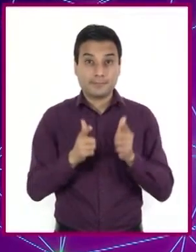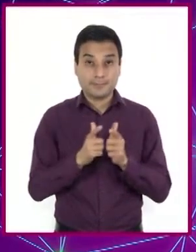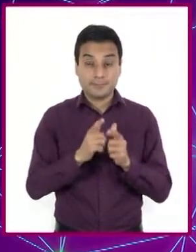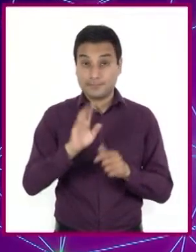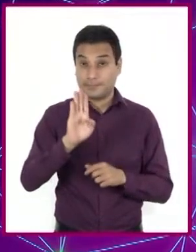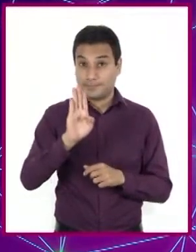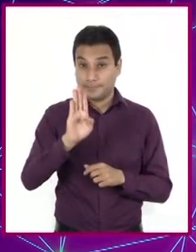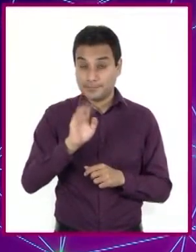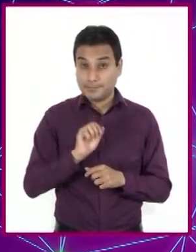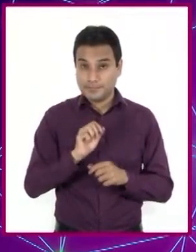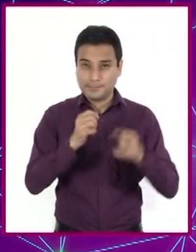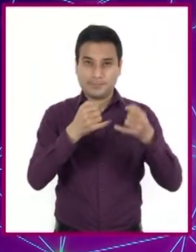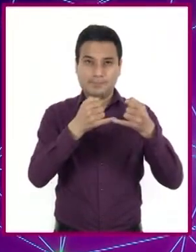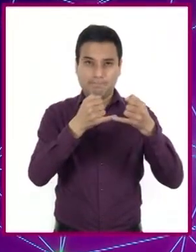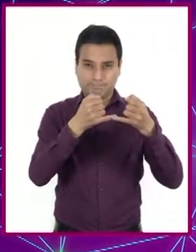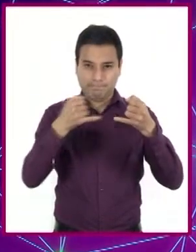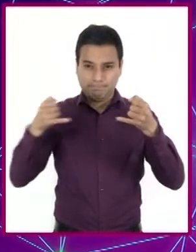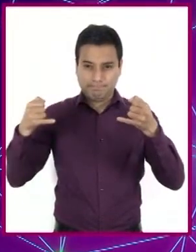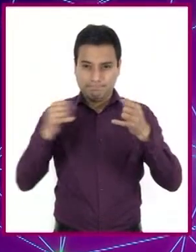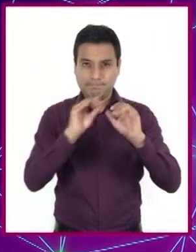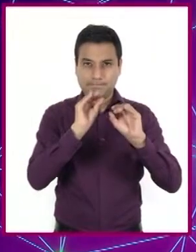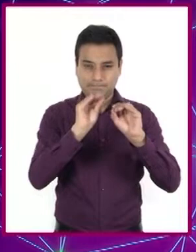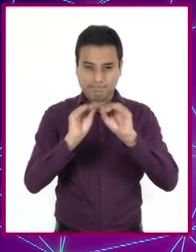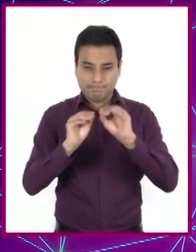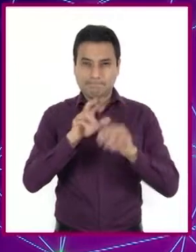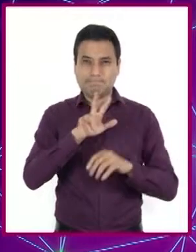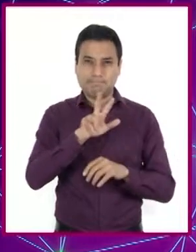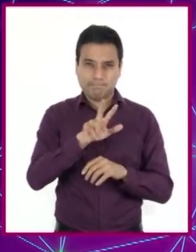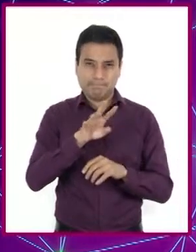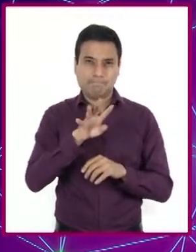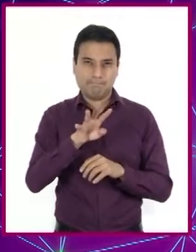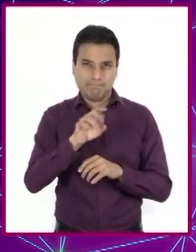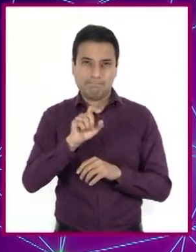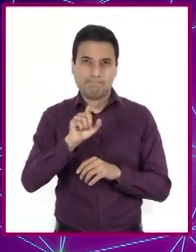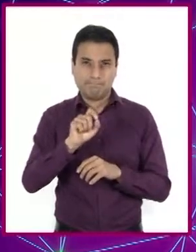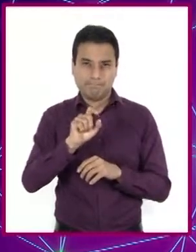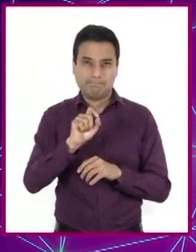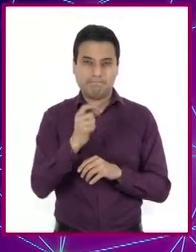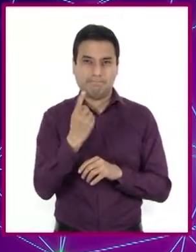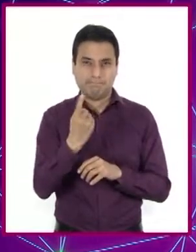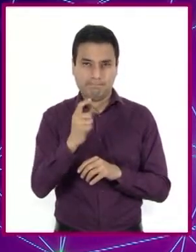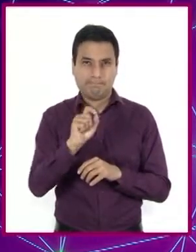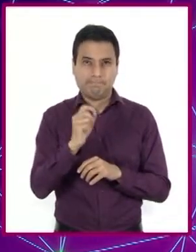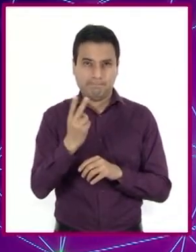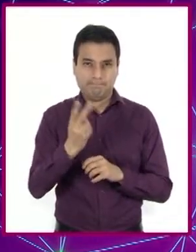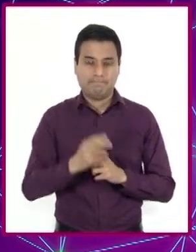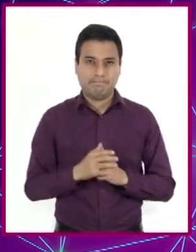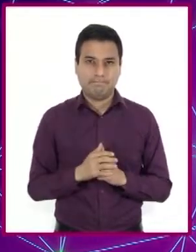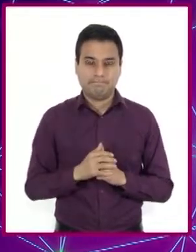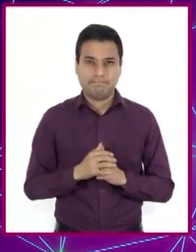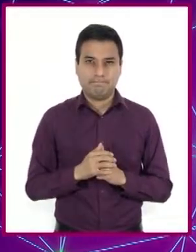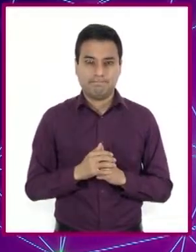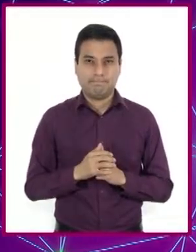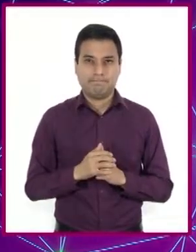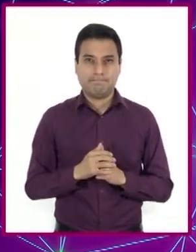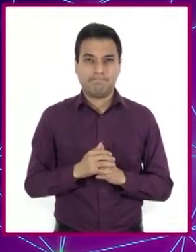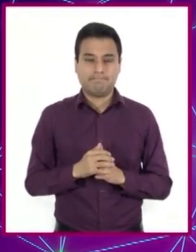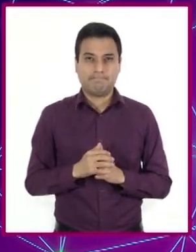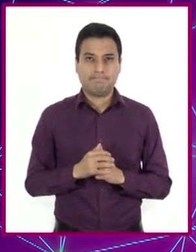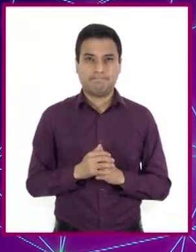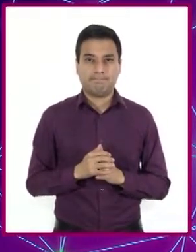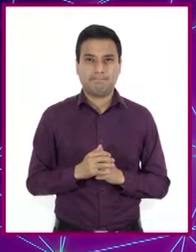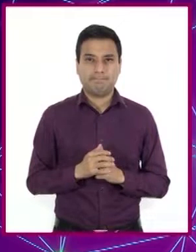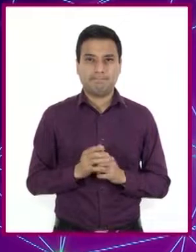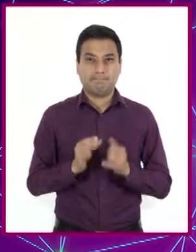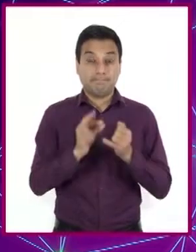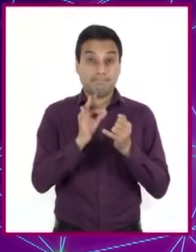B en la recta numérica, el 18, el 19, el 20, el 21 y el 22. Por